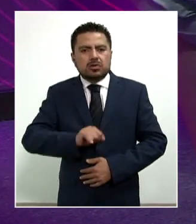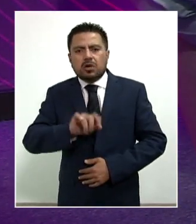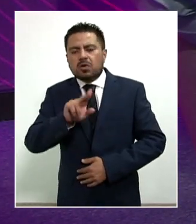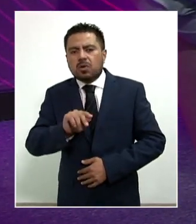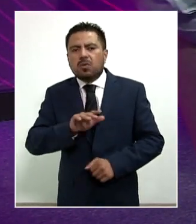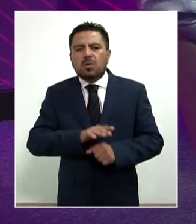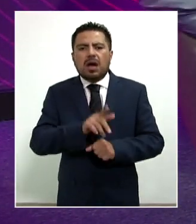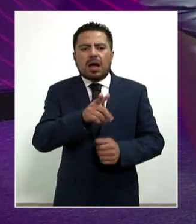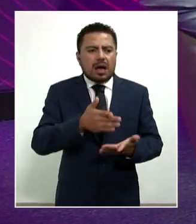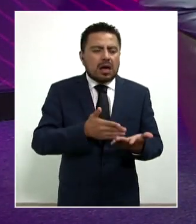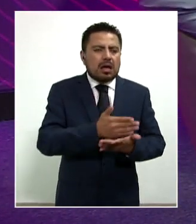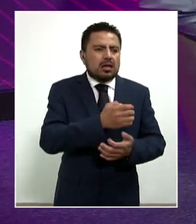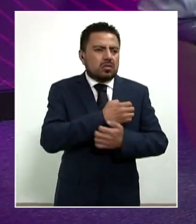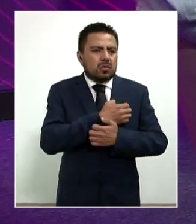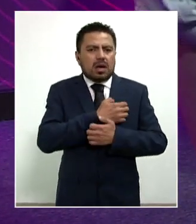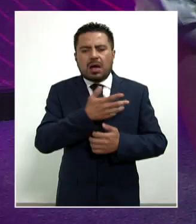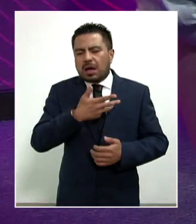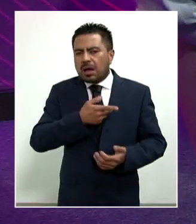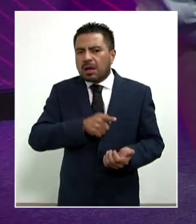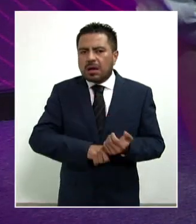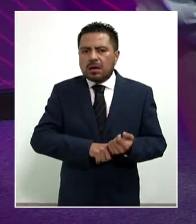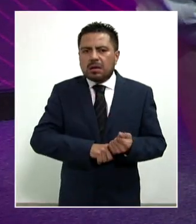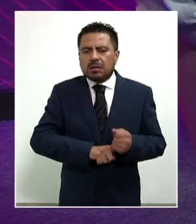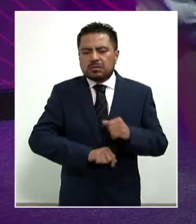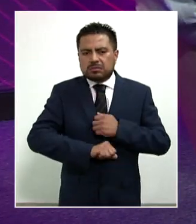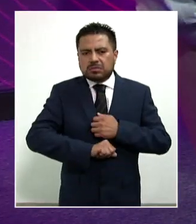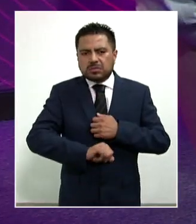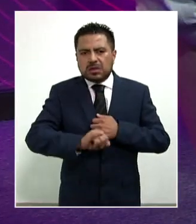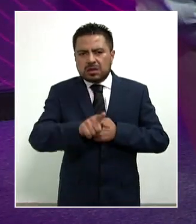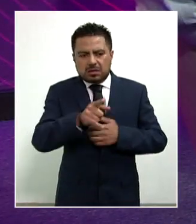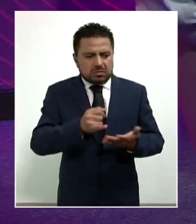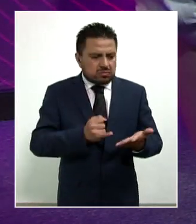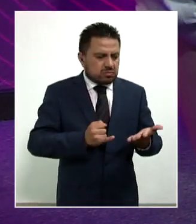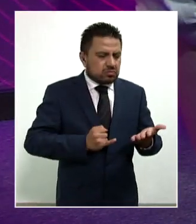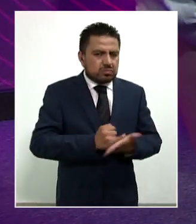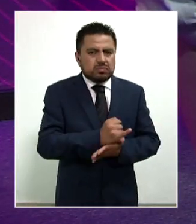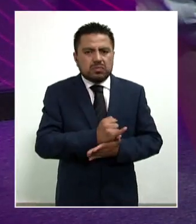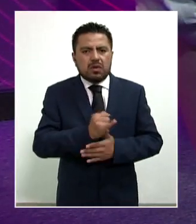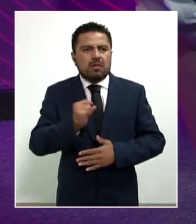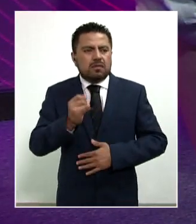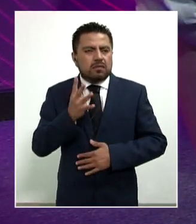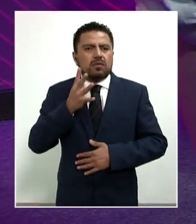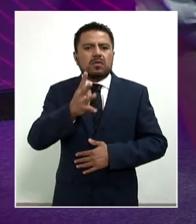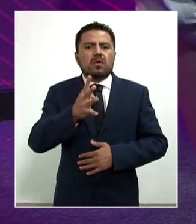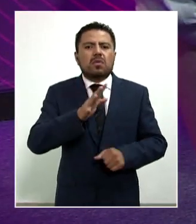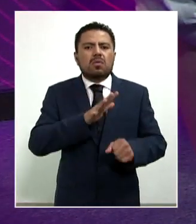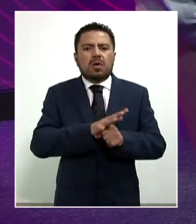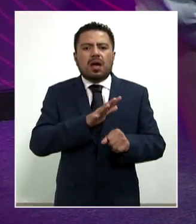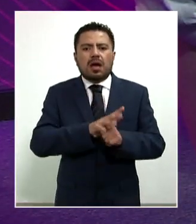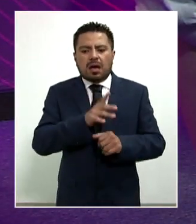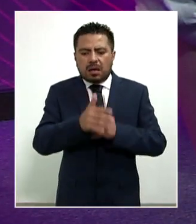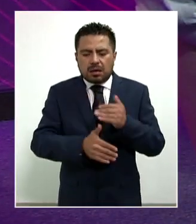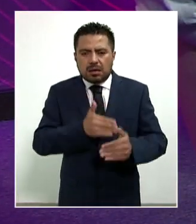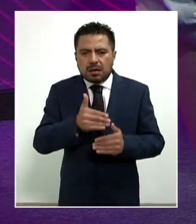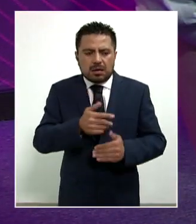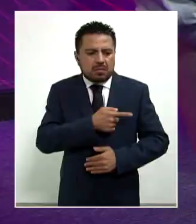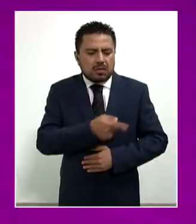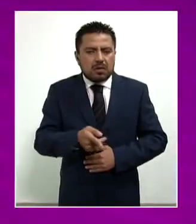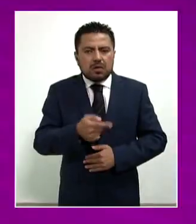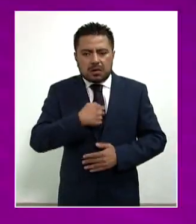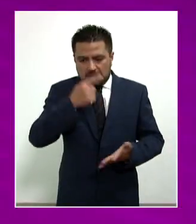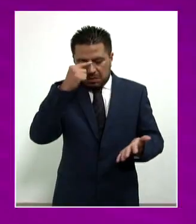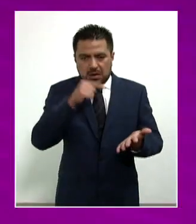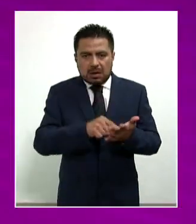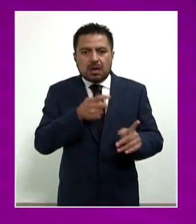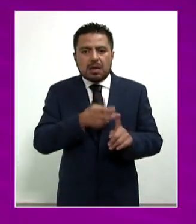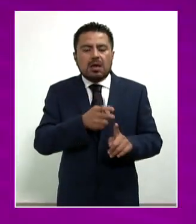¿a qué tipo de acceso a educación tienes? Realmente determinan tu futuro en cuanto vas a seguir la pobreza. Entonces creo que